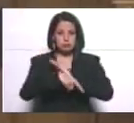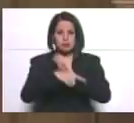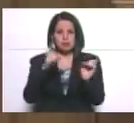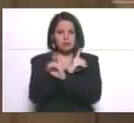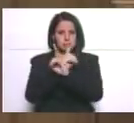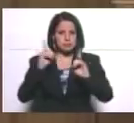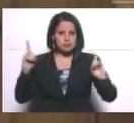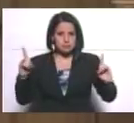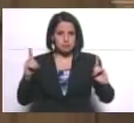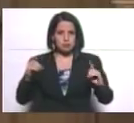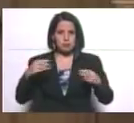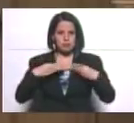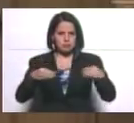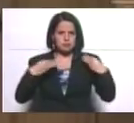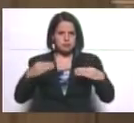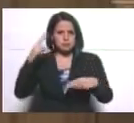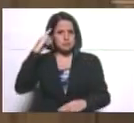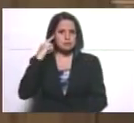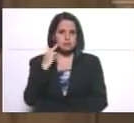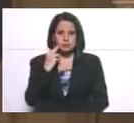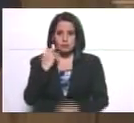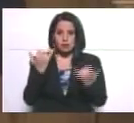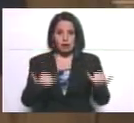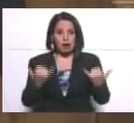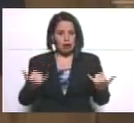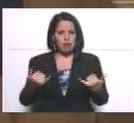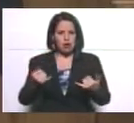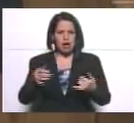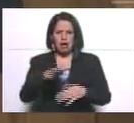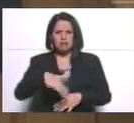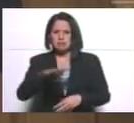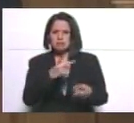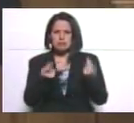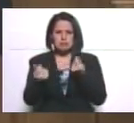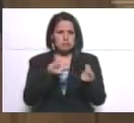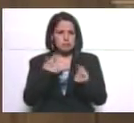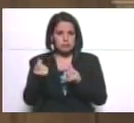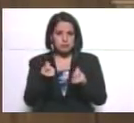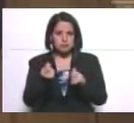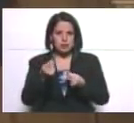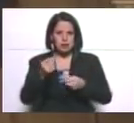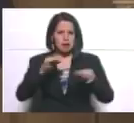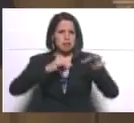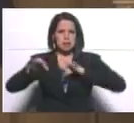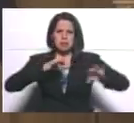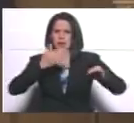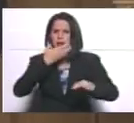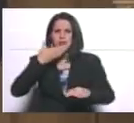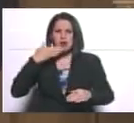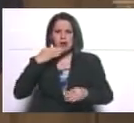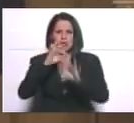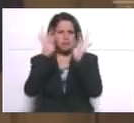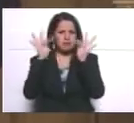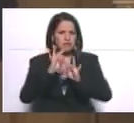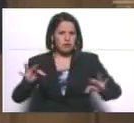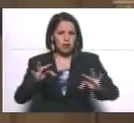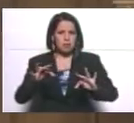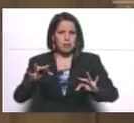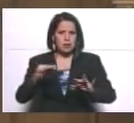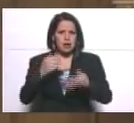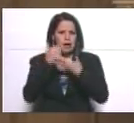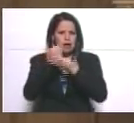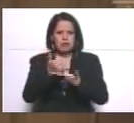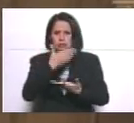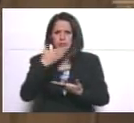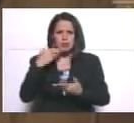democracia popular bolivariana, en el terreno económico, preparar las mejores condiciones y sembrarlas para